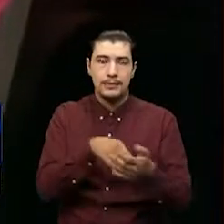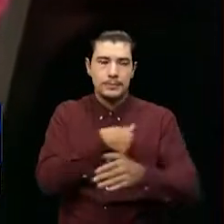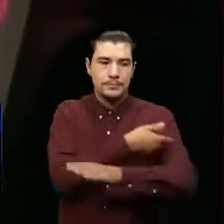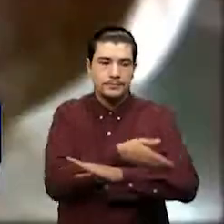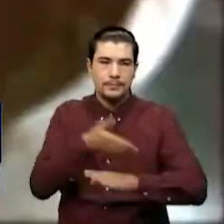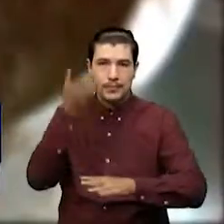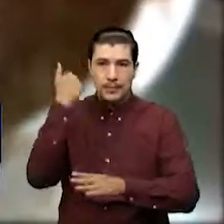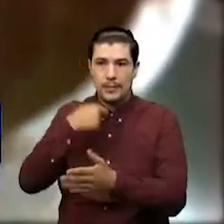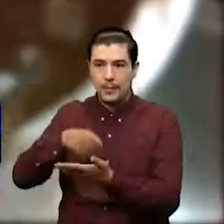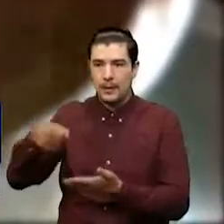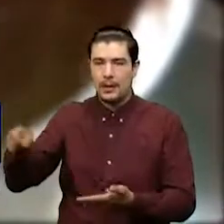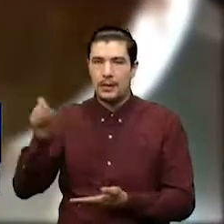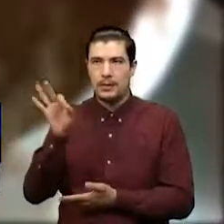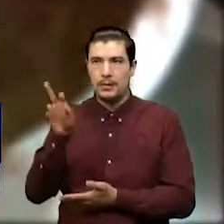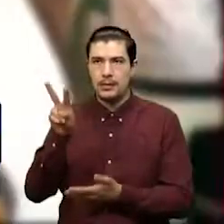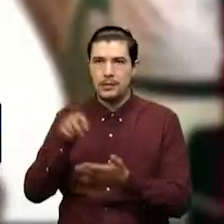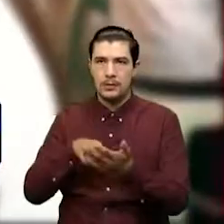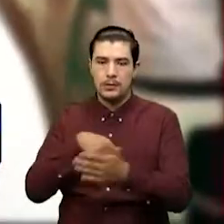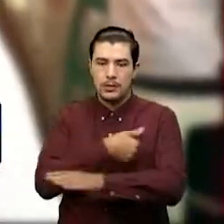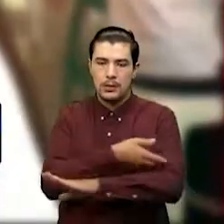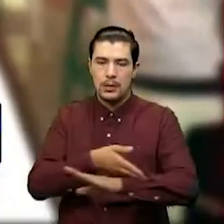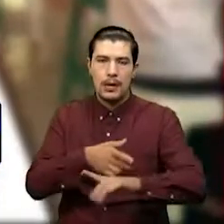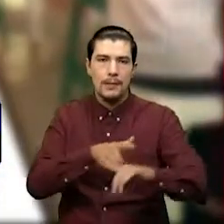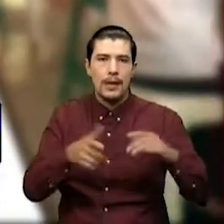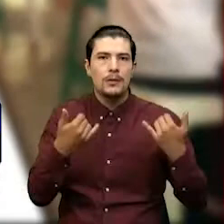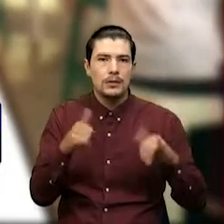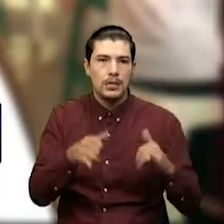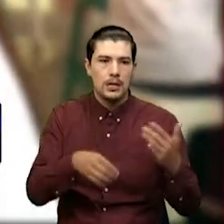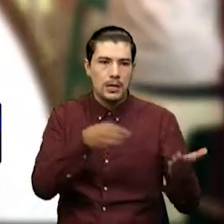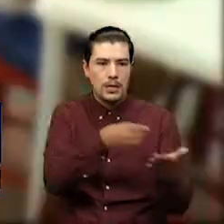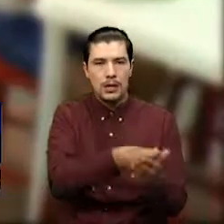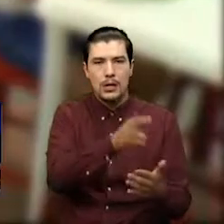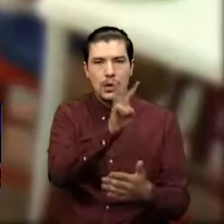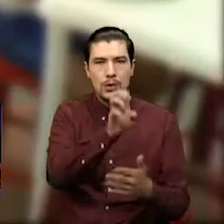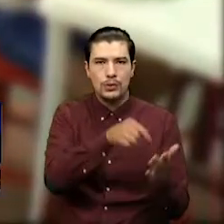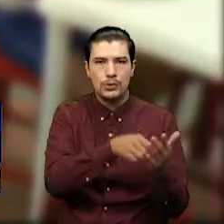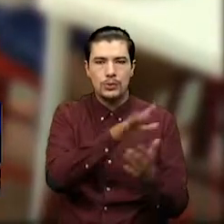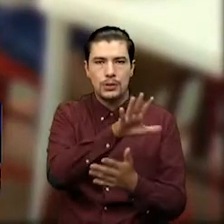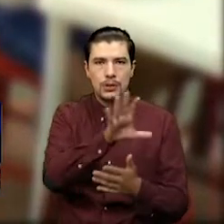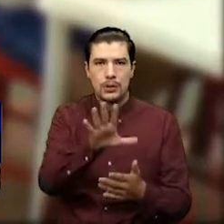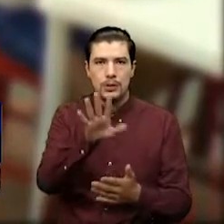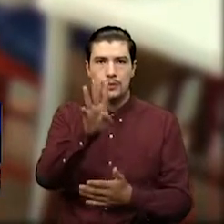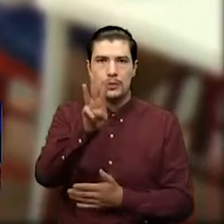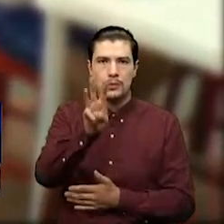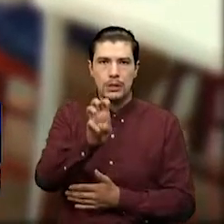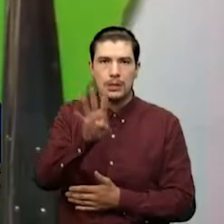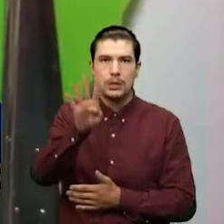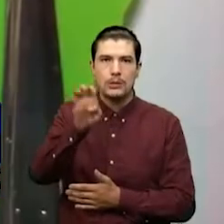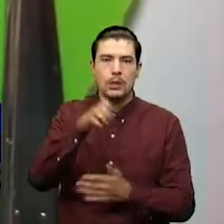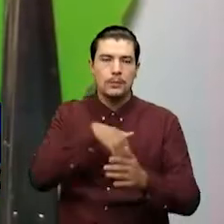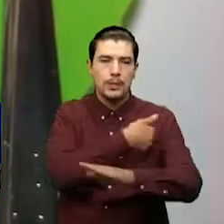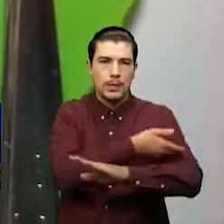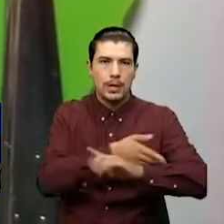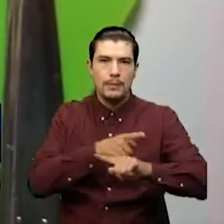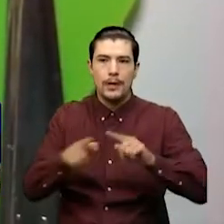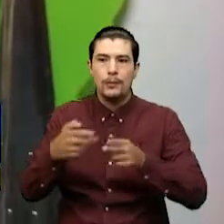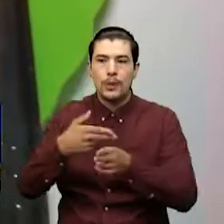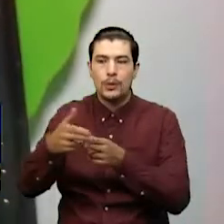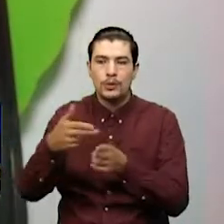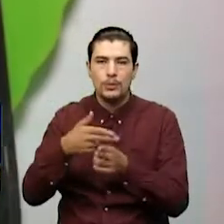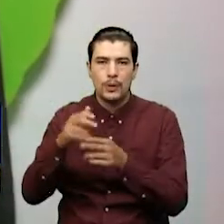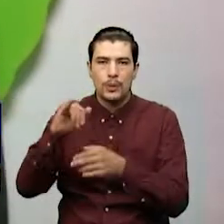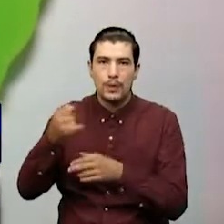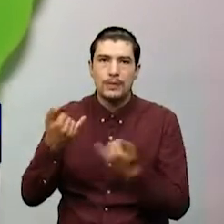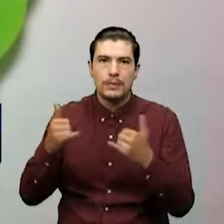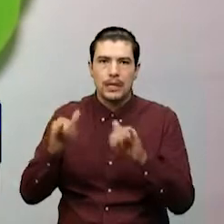32 mil millones de pesos de los cuales se han pagado 8 mil 589 millones y el próximo jueves se hará la liquidación